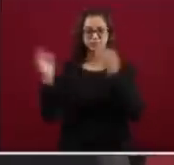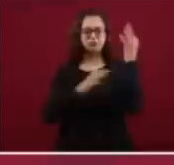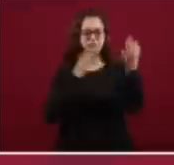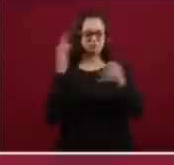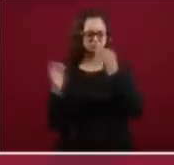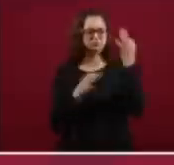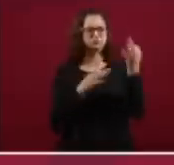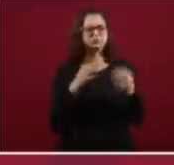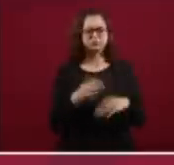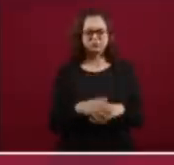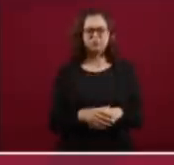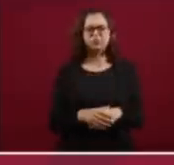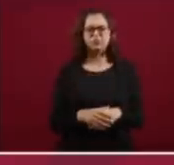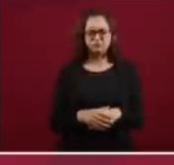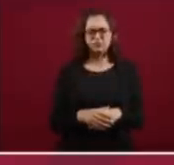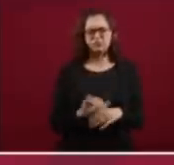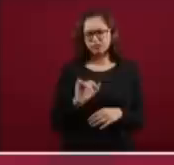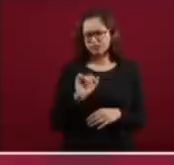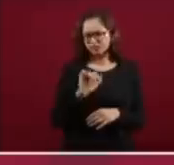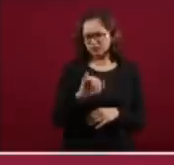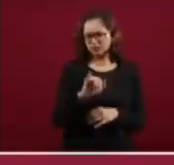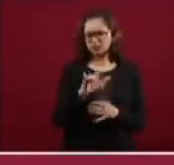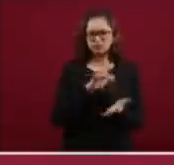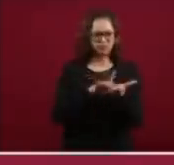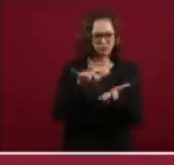se apoyaba con el transporte